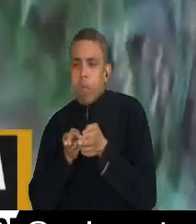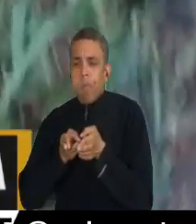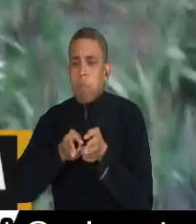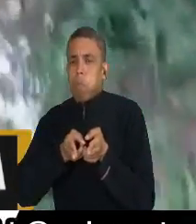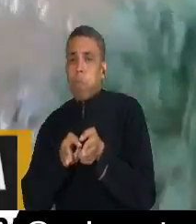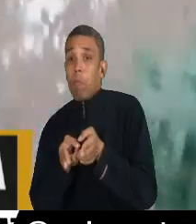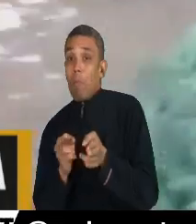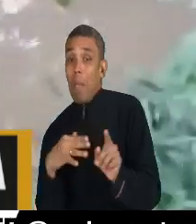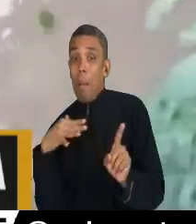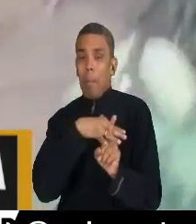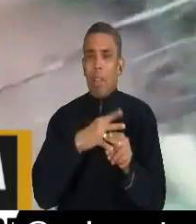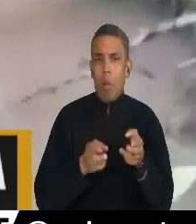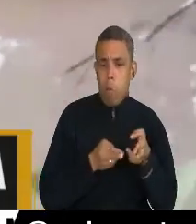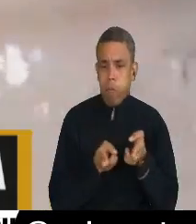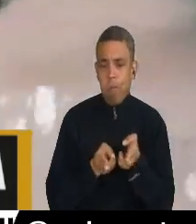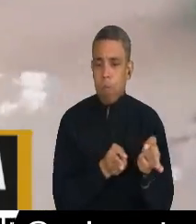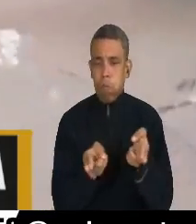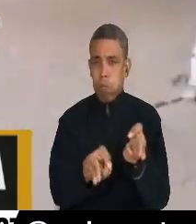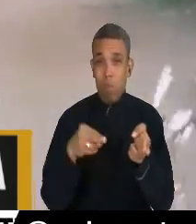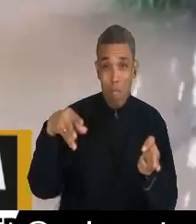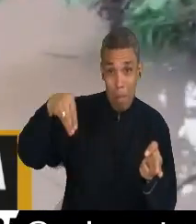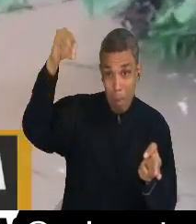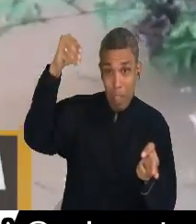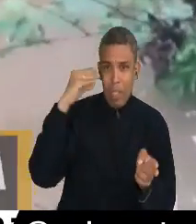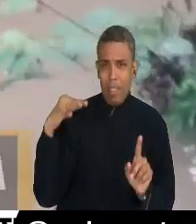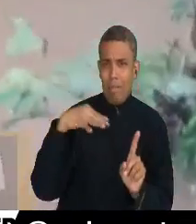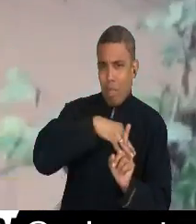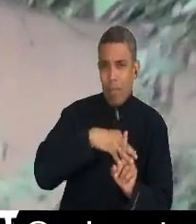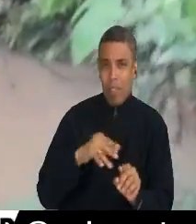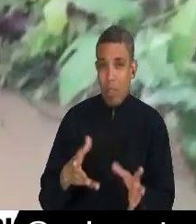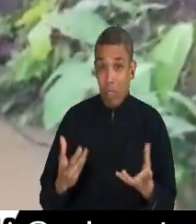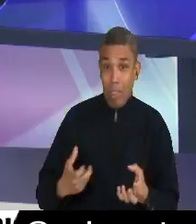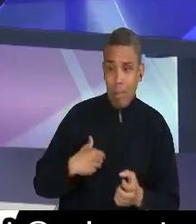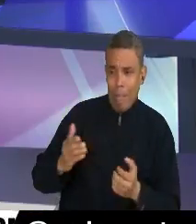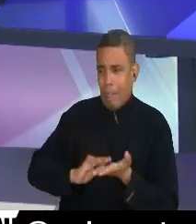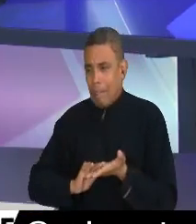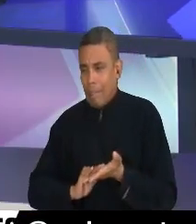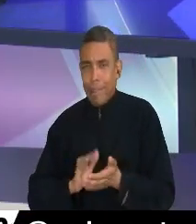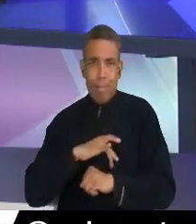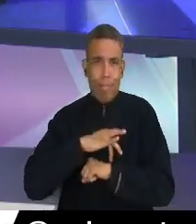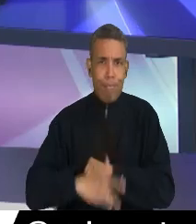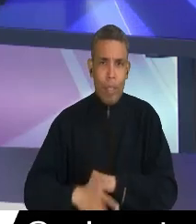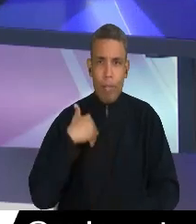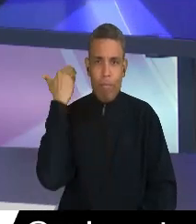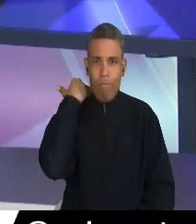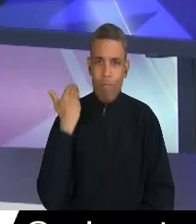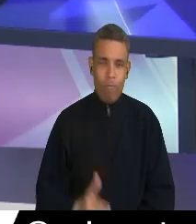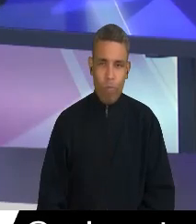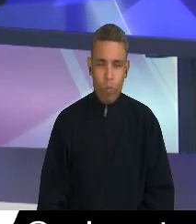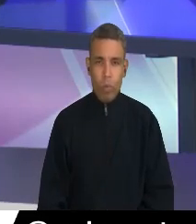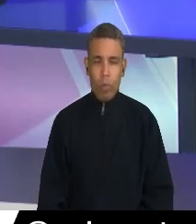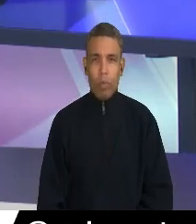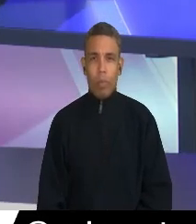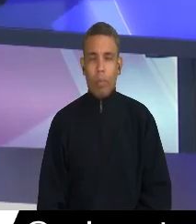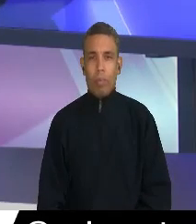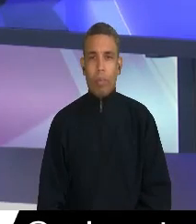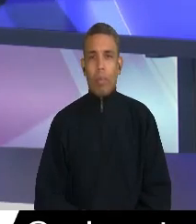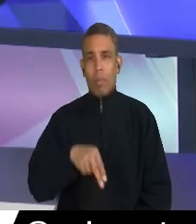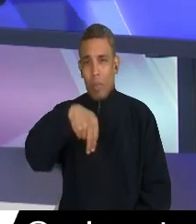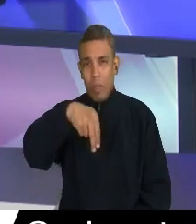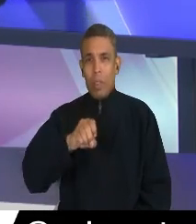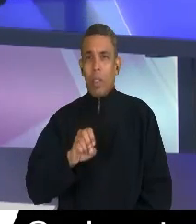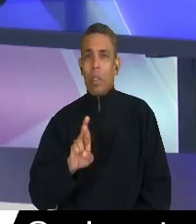Los afectados aseguran que cuando se trató de controlar el daño ambiental ya era tarde. Por su parte, Norberto Gómez Joya, funcionario de